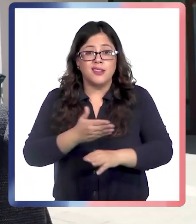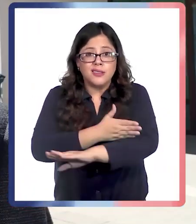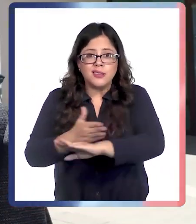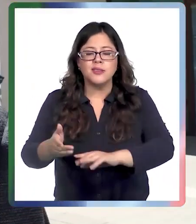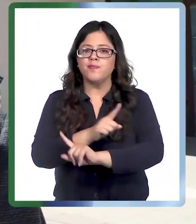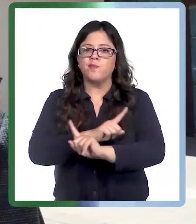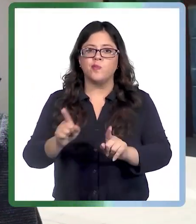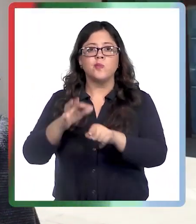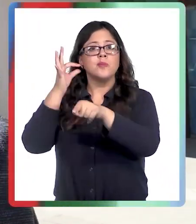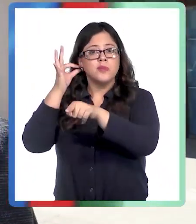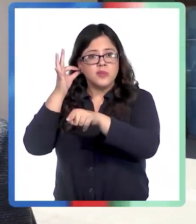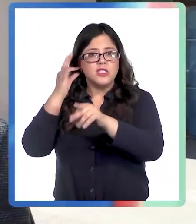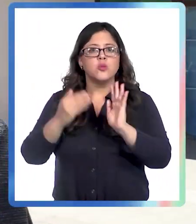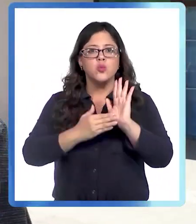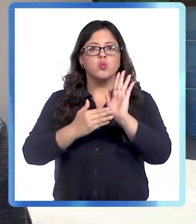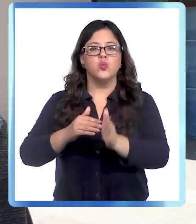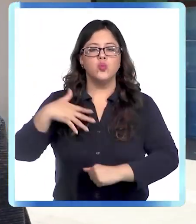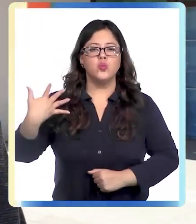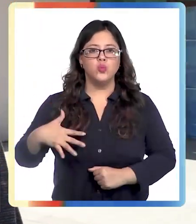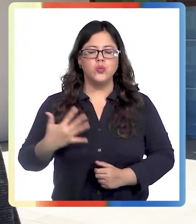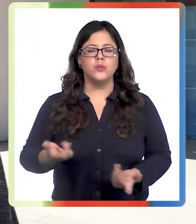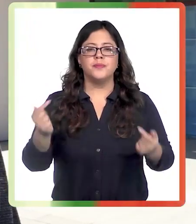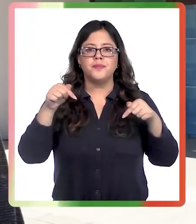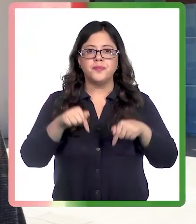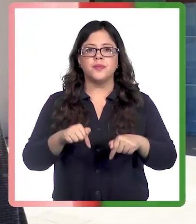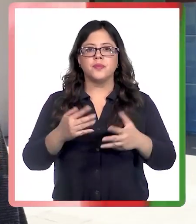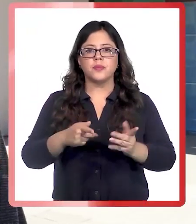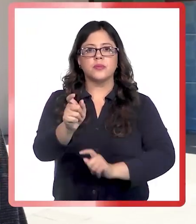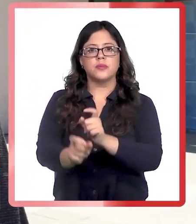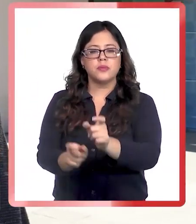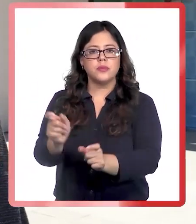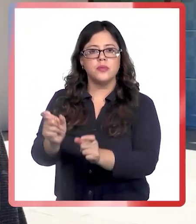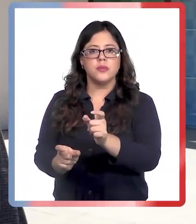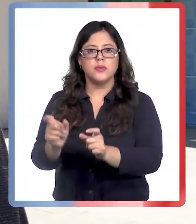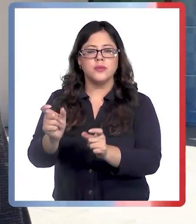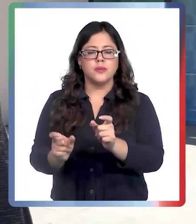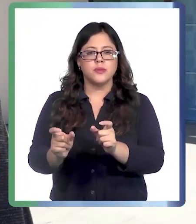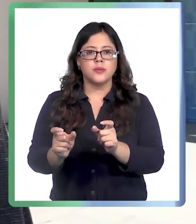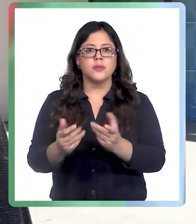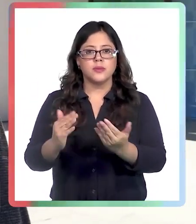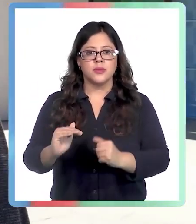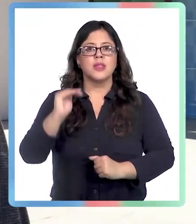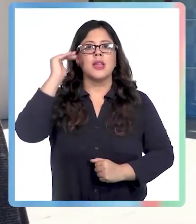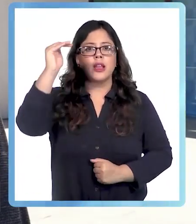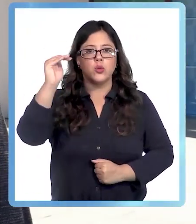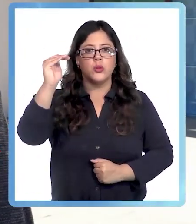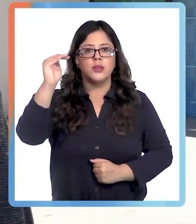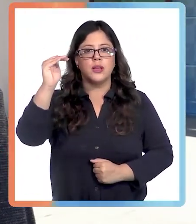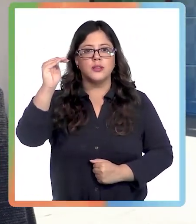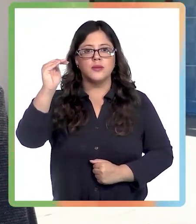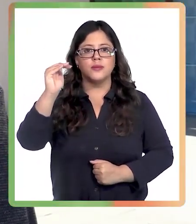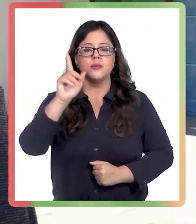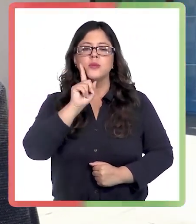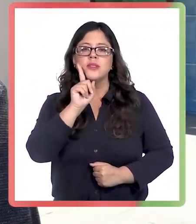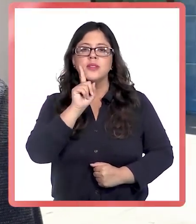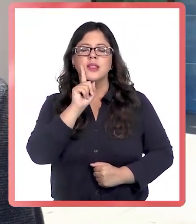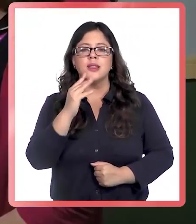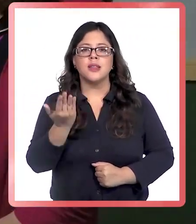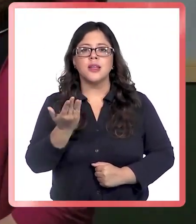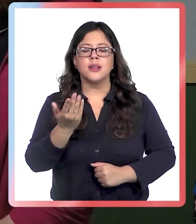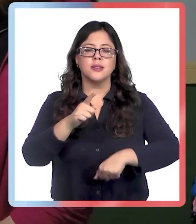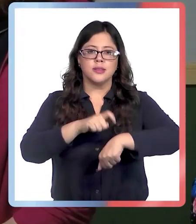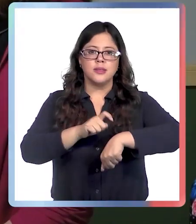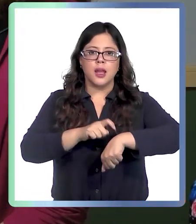tarde. Ella es un reflejo importante de hoy día de las personas que son más adultas, que tienen